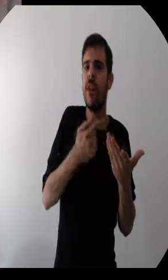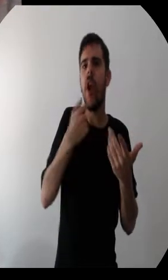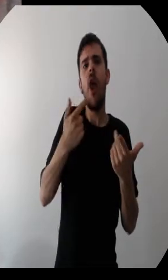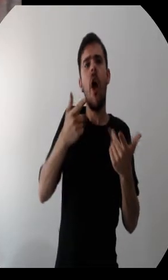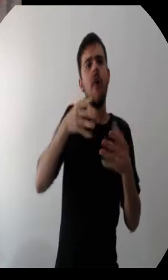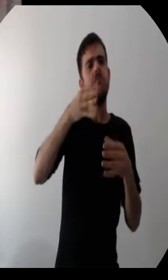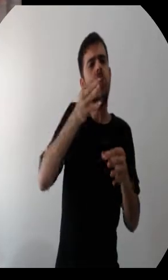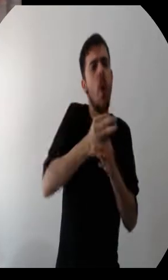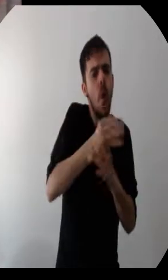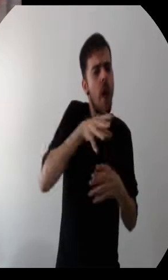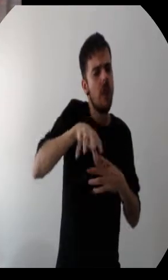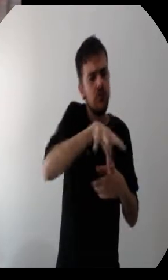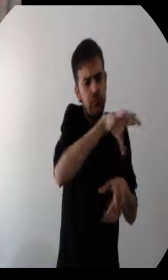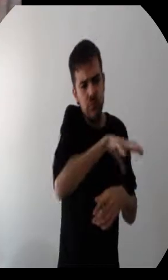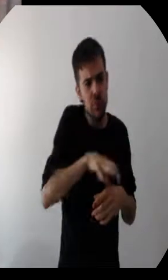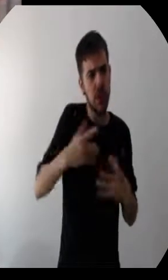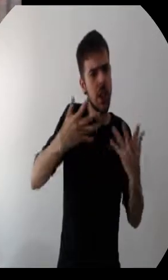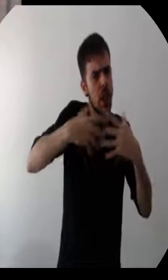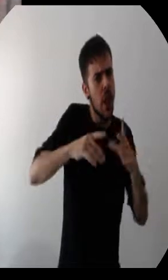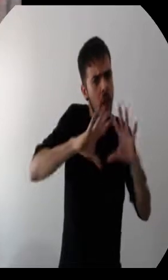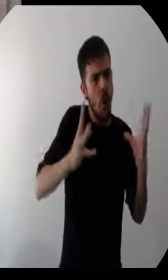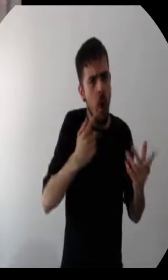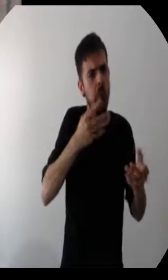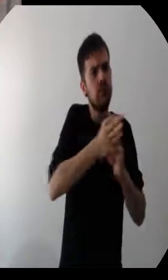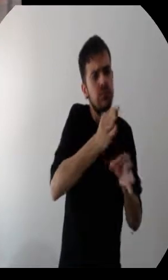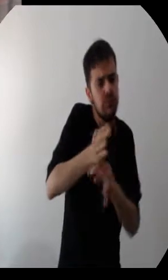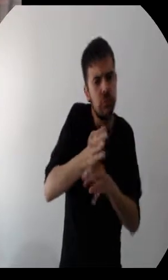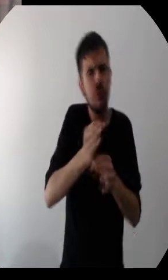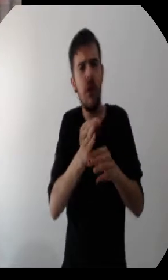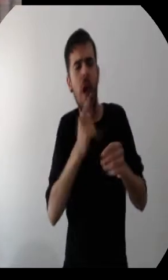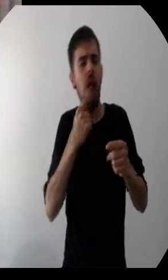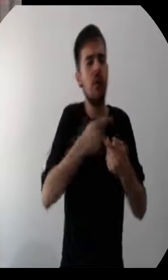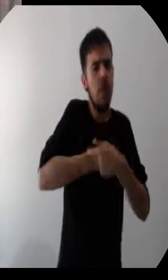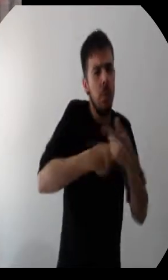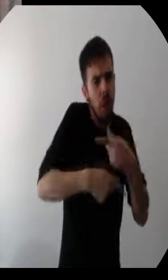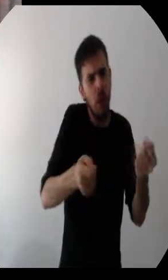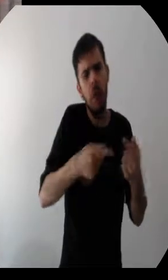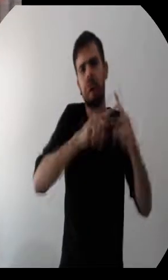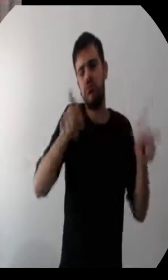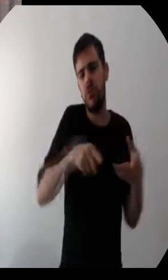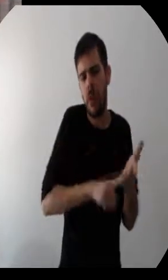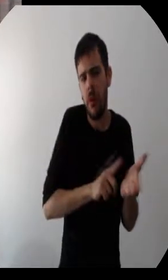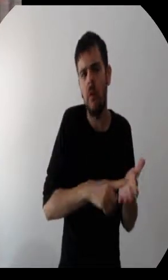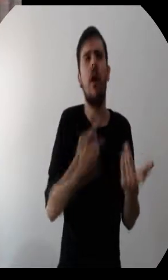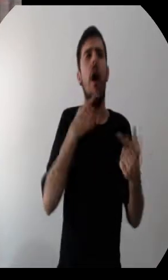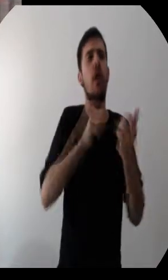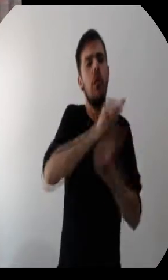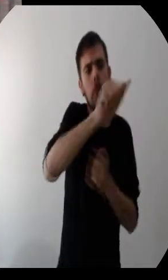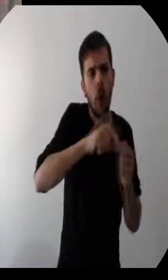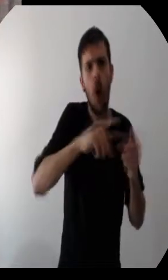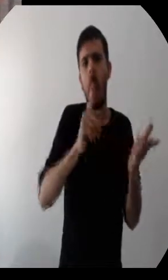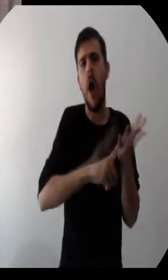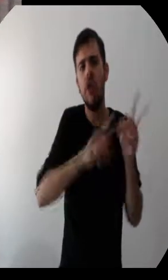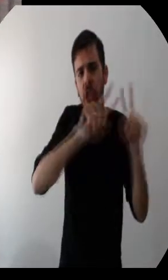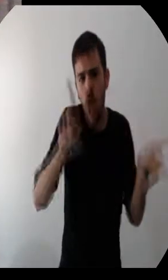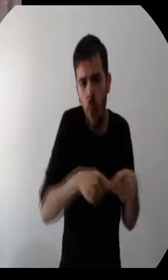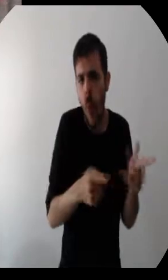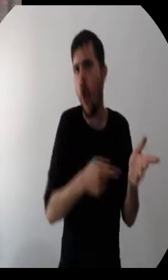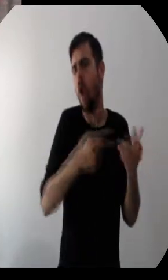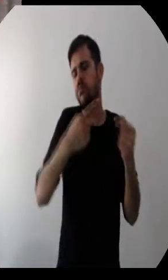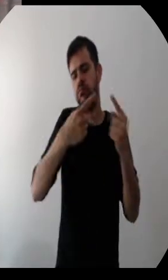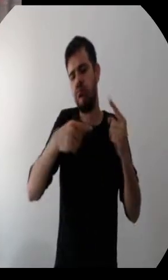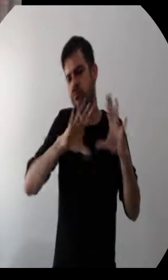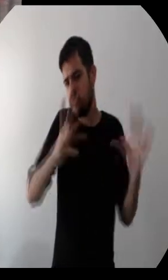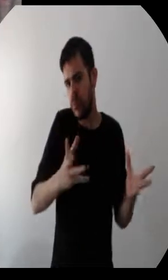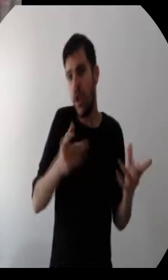que existe entre la capacidad que han tenido los sistemas escolares de escolarizar a la población y de distribuir diplomas, certificados de